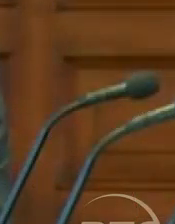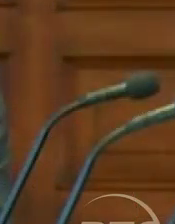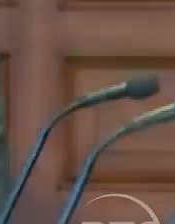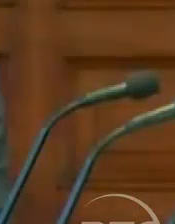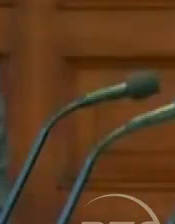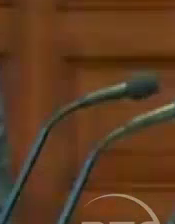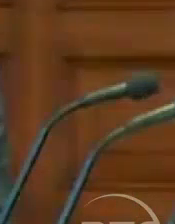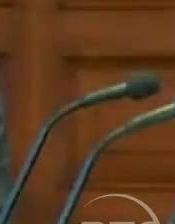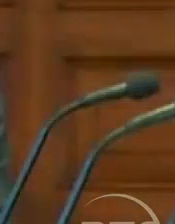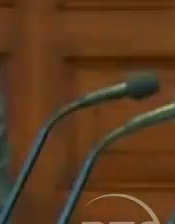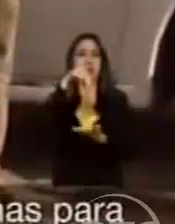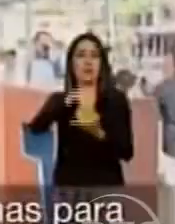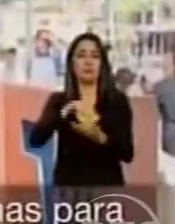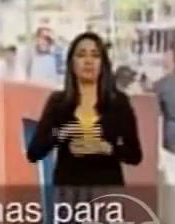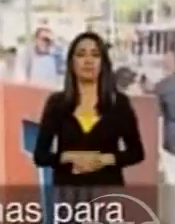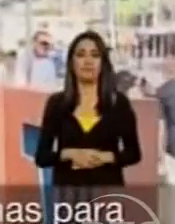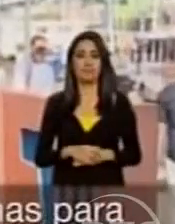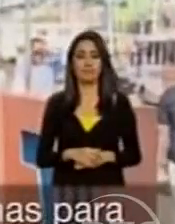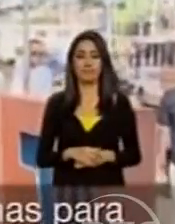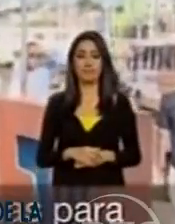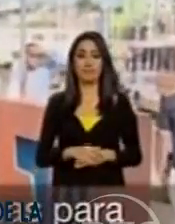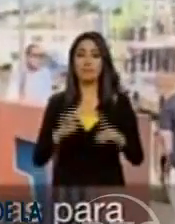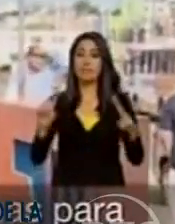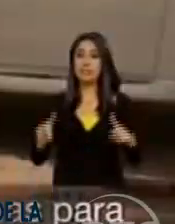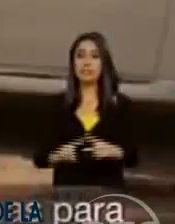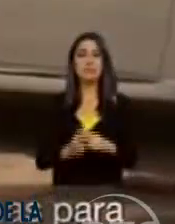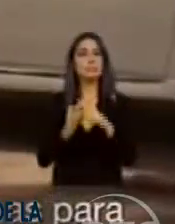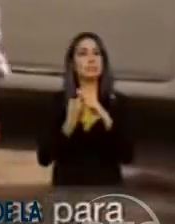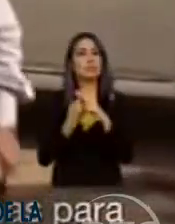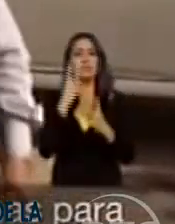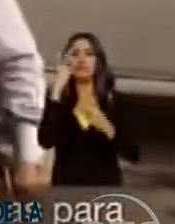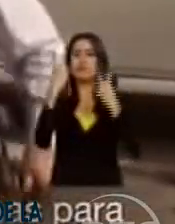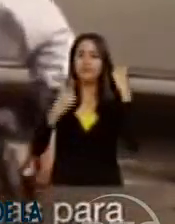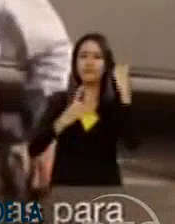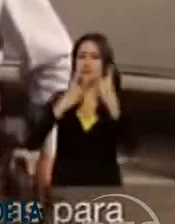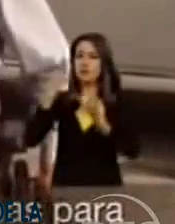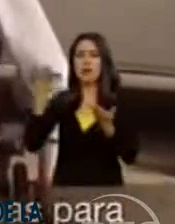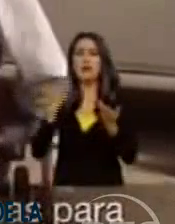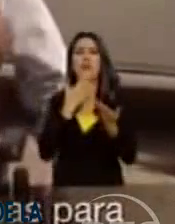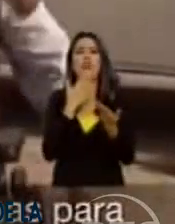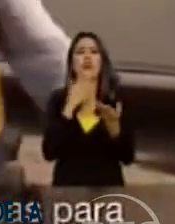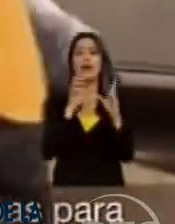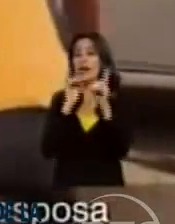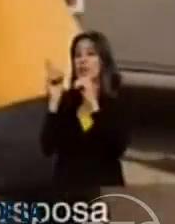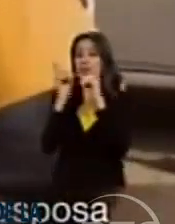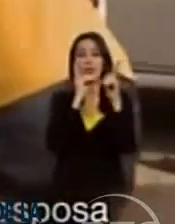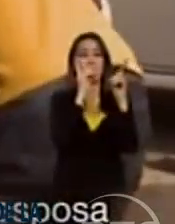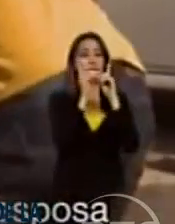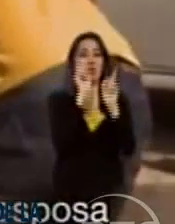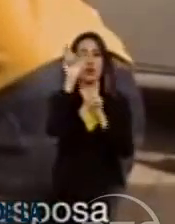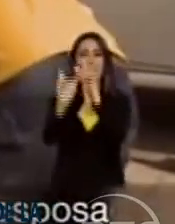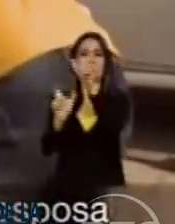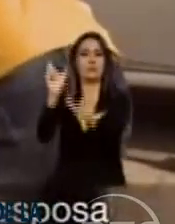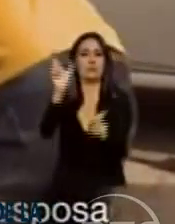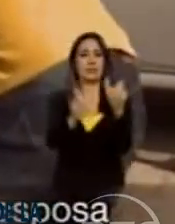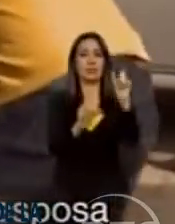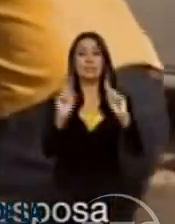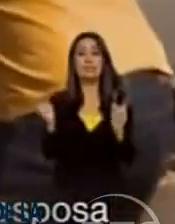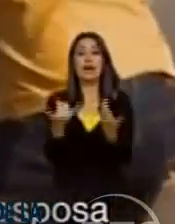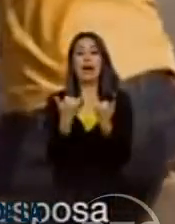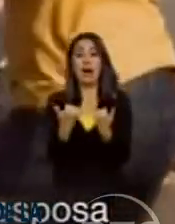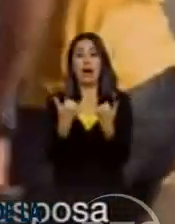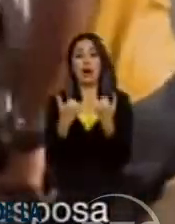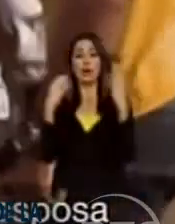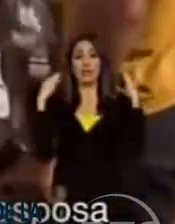Uno de los primeros anuncios durante su tradicional cadena nacional por parte del presidente Lenín Moreno fue